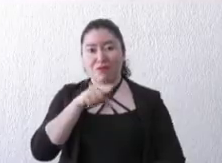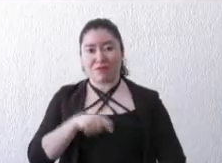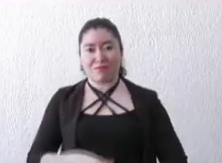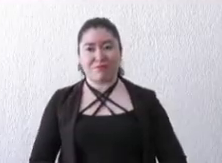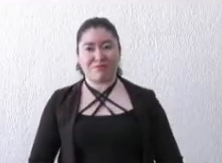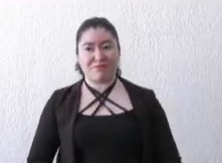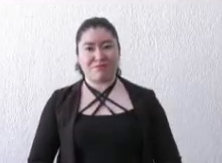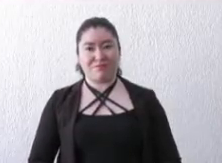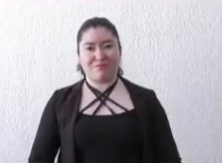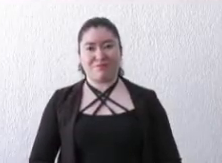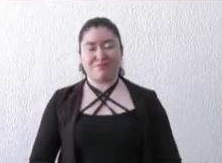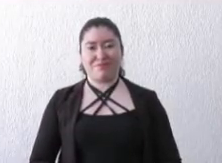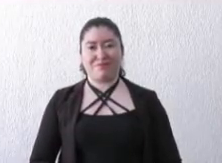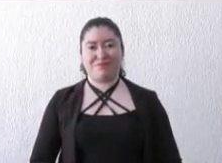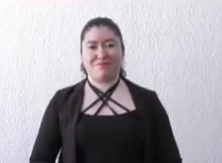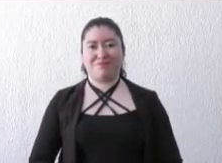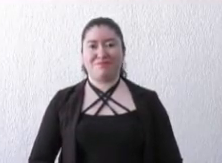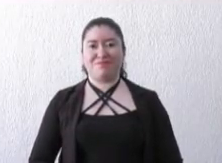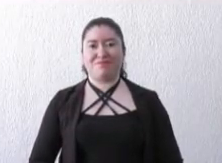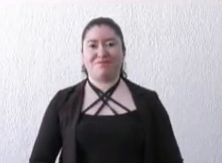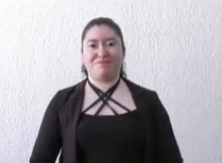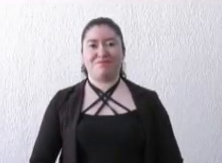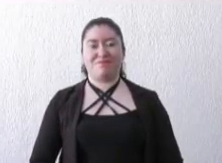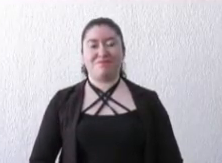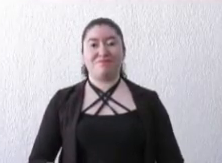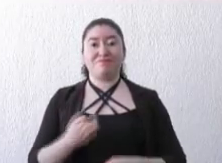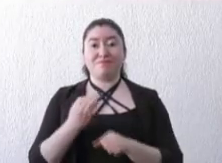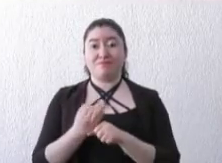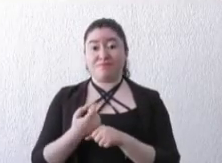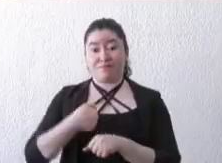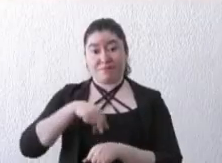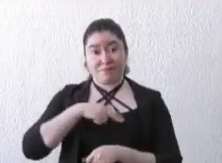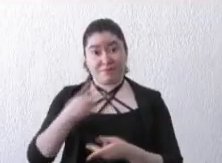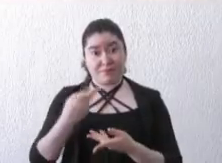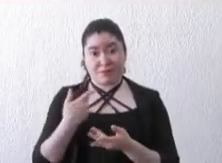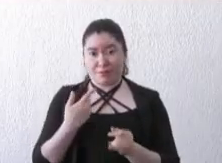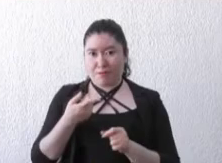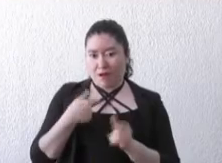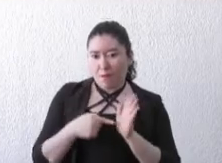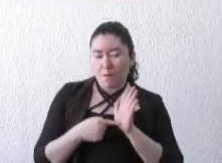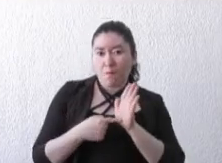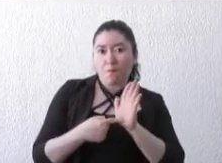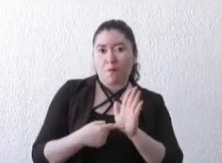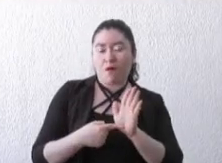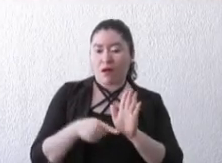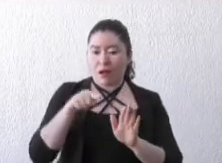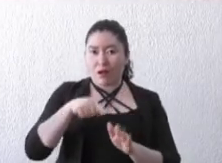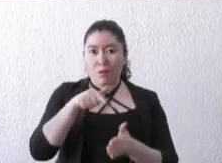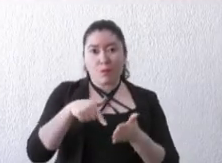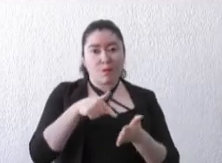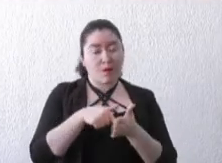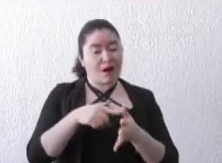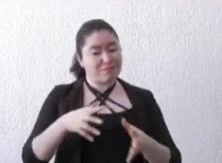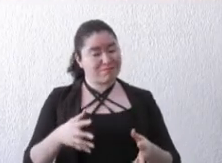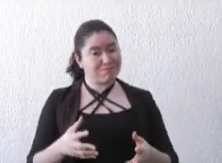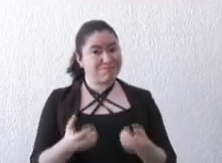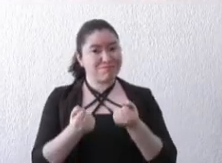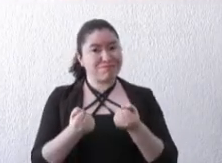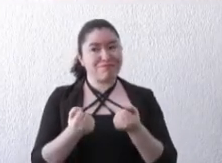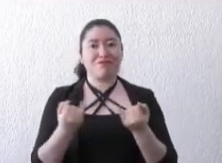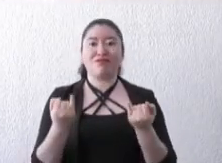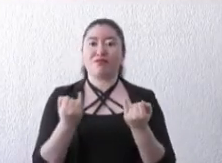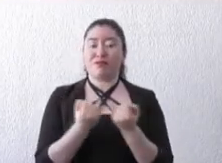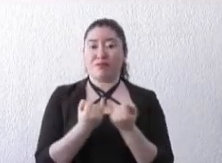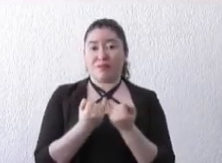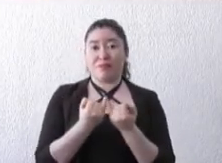Es un edificio que se tuvo que apuntalar para rescatar y conservarse